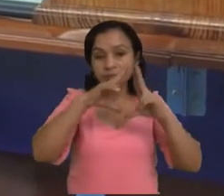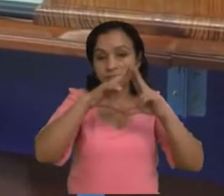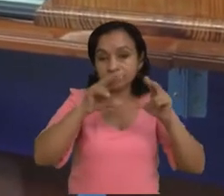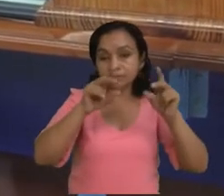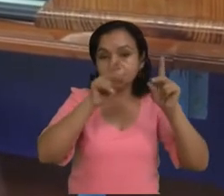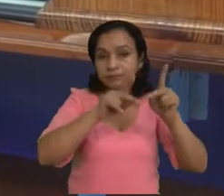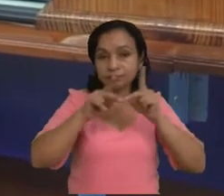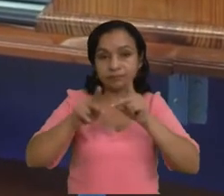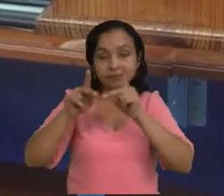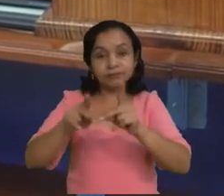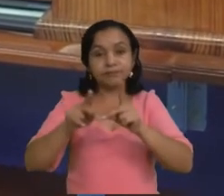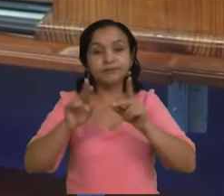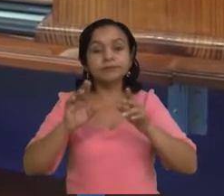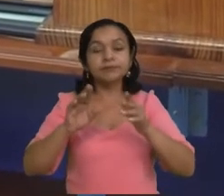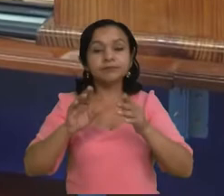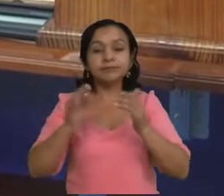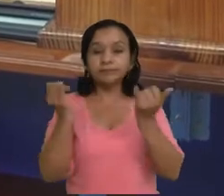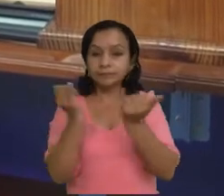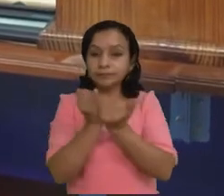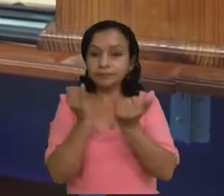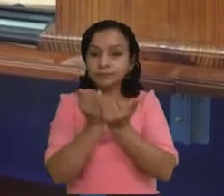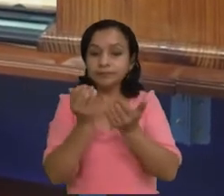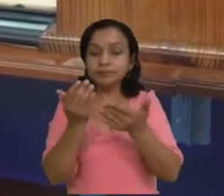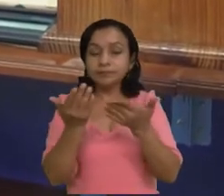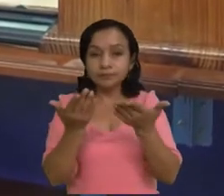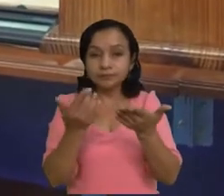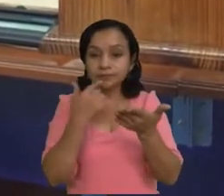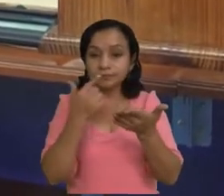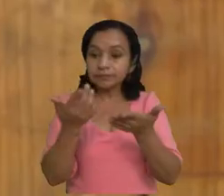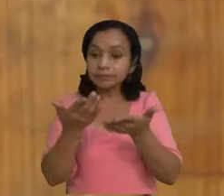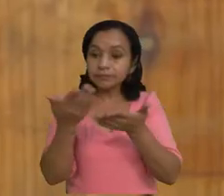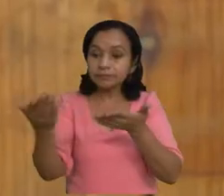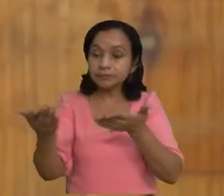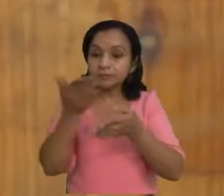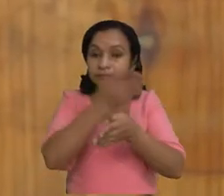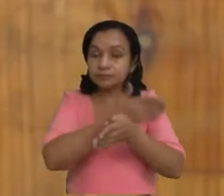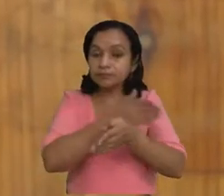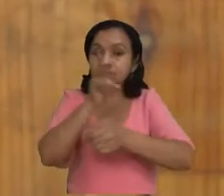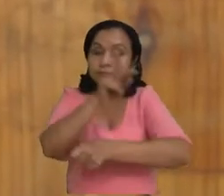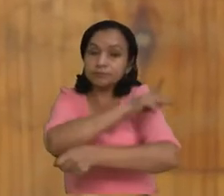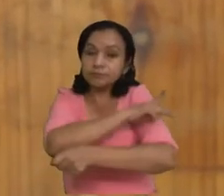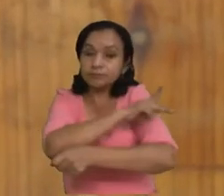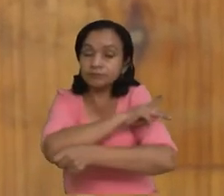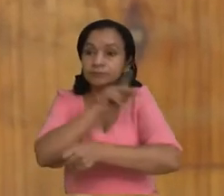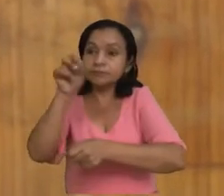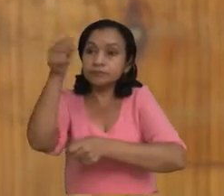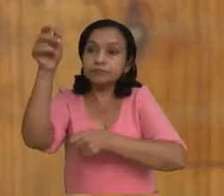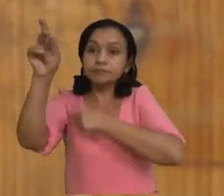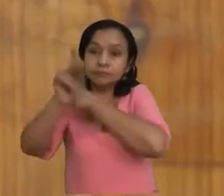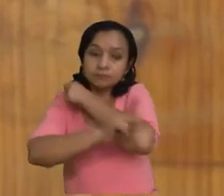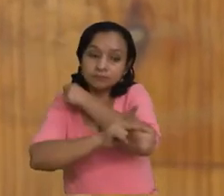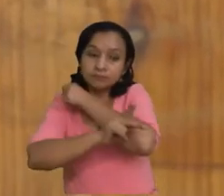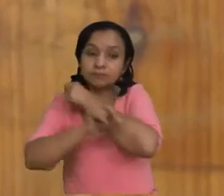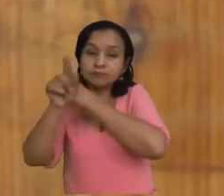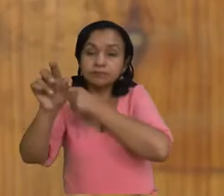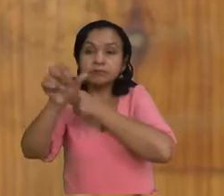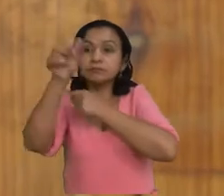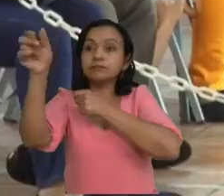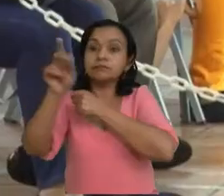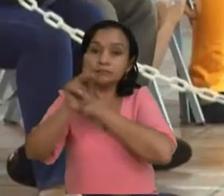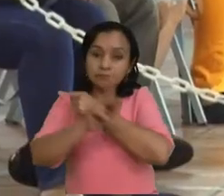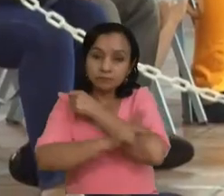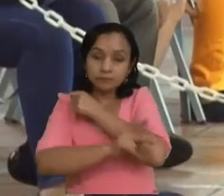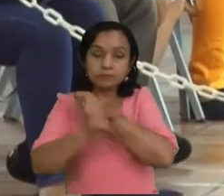nicaragüenses. Pedimos también lo que son los antecedentes penales de su país de origen o de haber residido en otro país